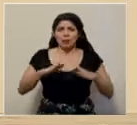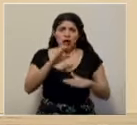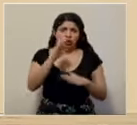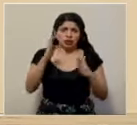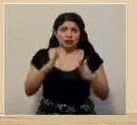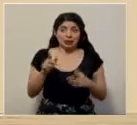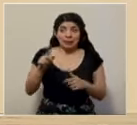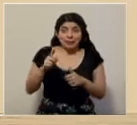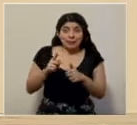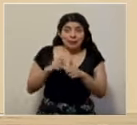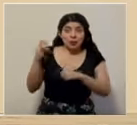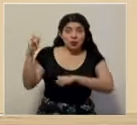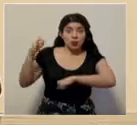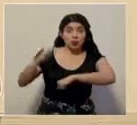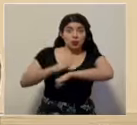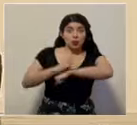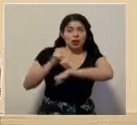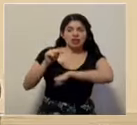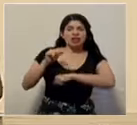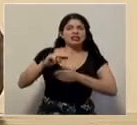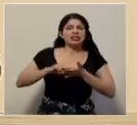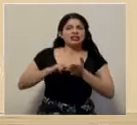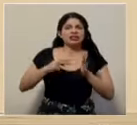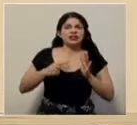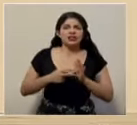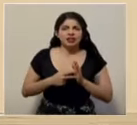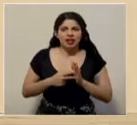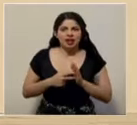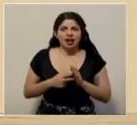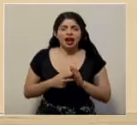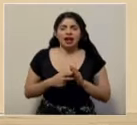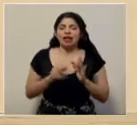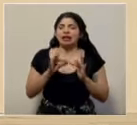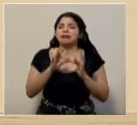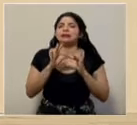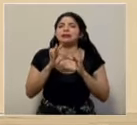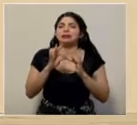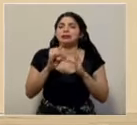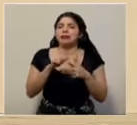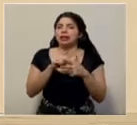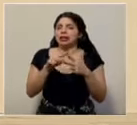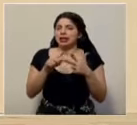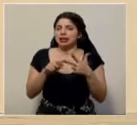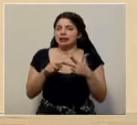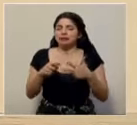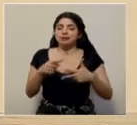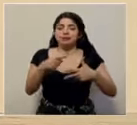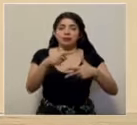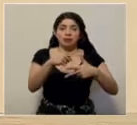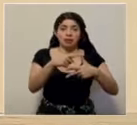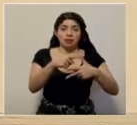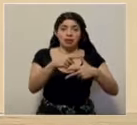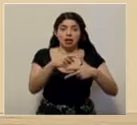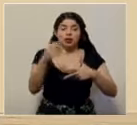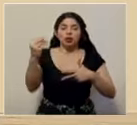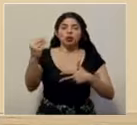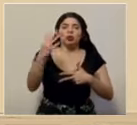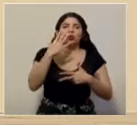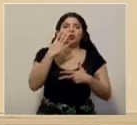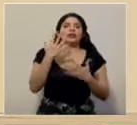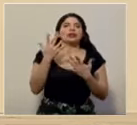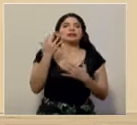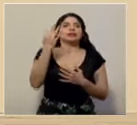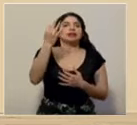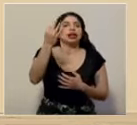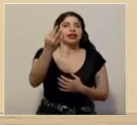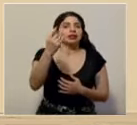estos primeros vuelos deben significar, entre otras cosas, fundamentalmente tres. Primero, una luz de esperanza para el